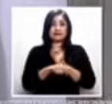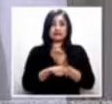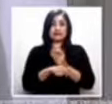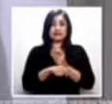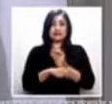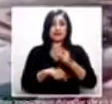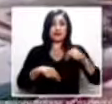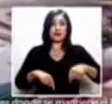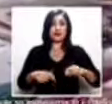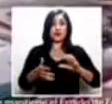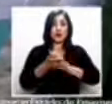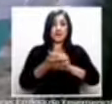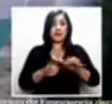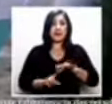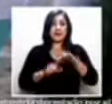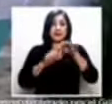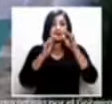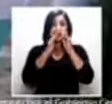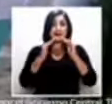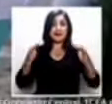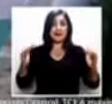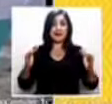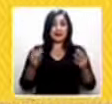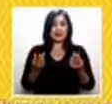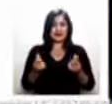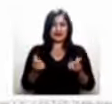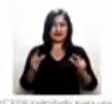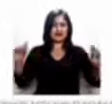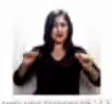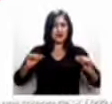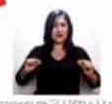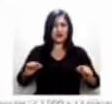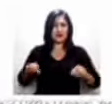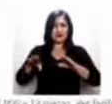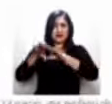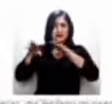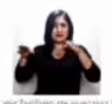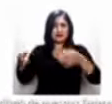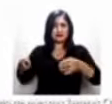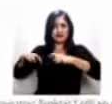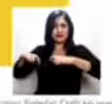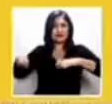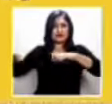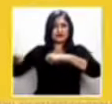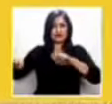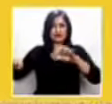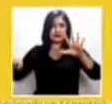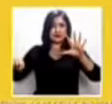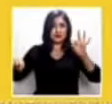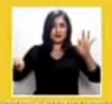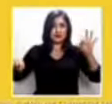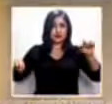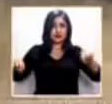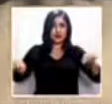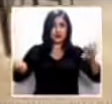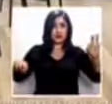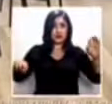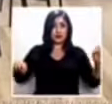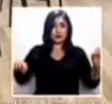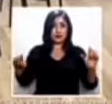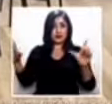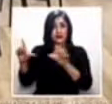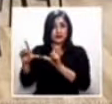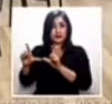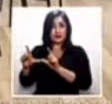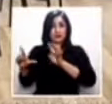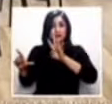tareas en casa aprovecha nuestra liquidación por el mes de la casa con precios que no se ven todos los días juego de comedor